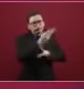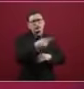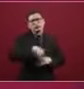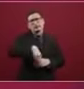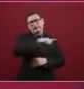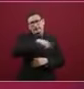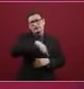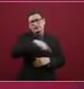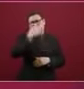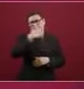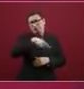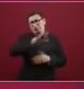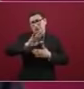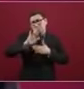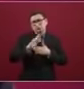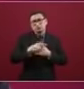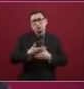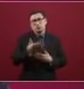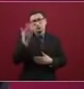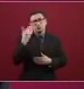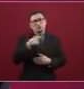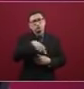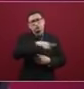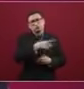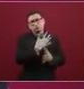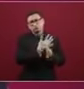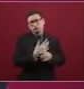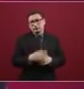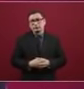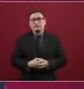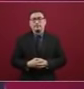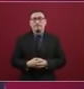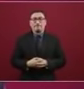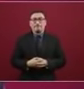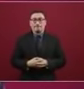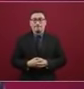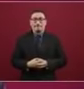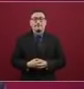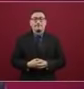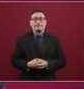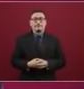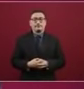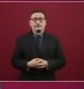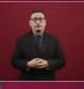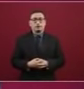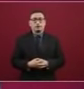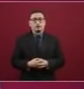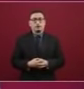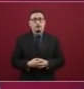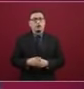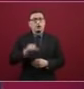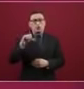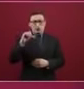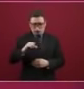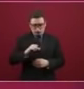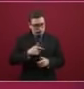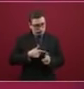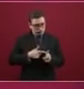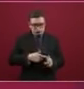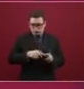hecho un compromiso en un primer momento. Hoy se va a tratar más sobre